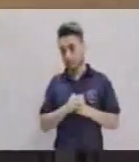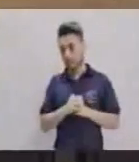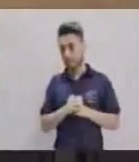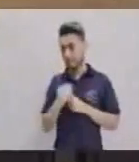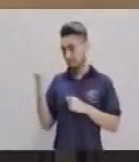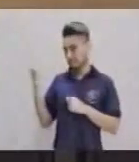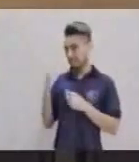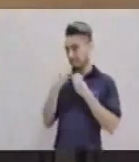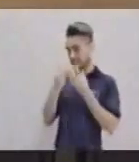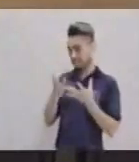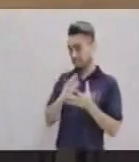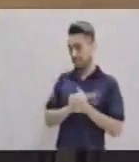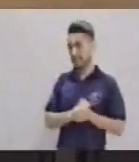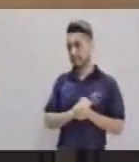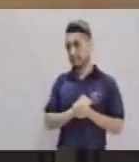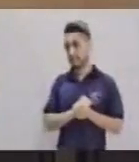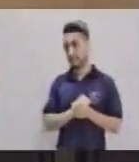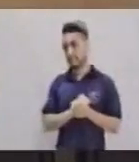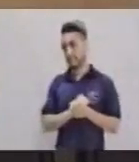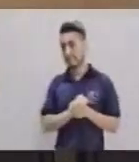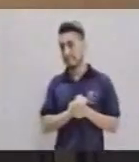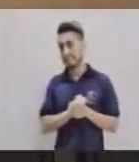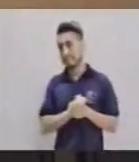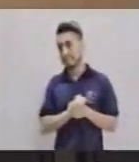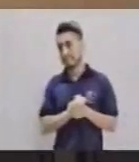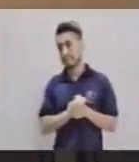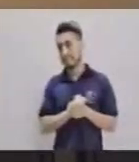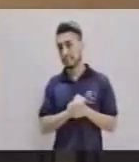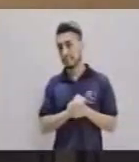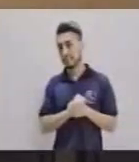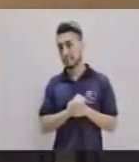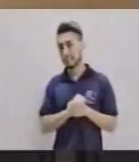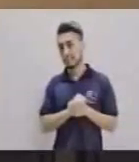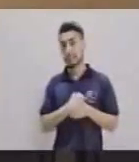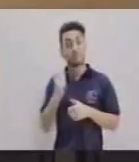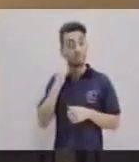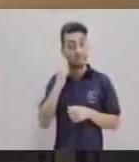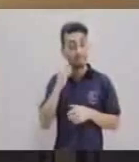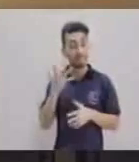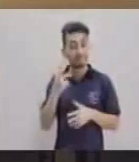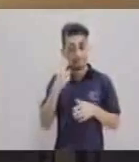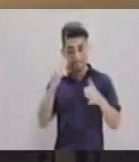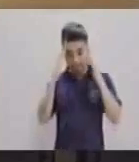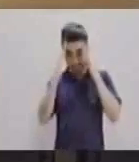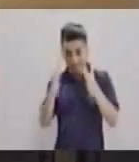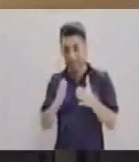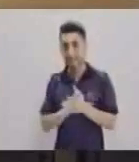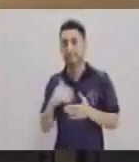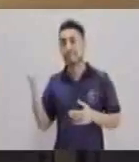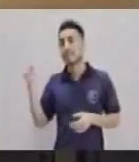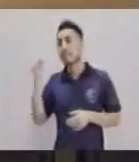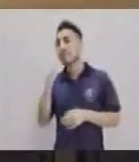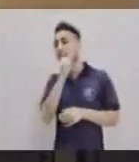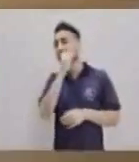Sikimal, iniciemos. Iguichimal, escuchemos. Les voy a cantar